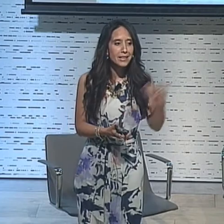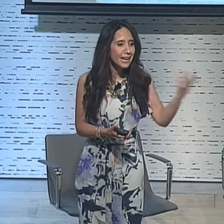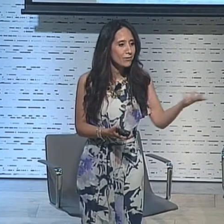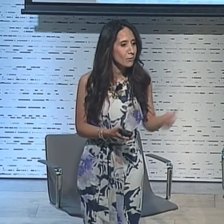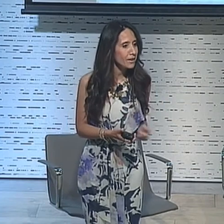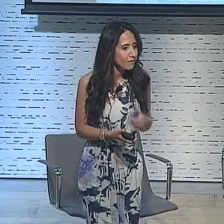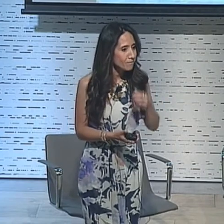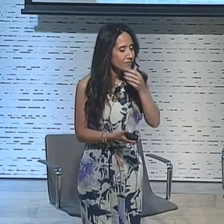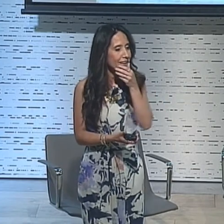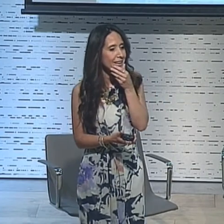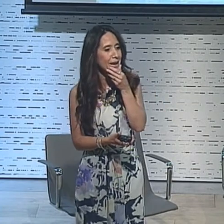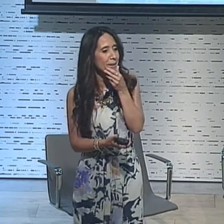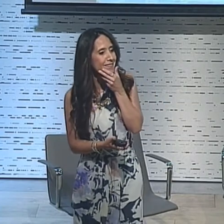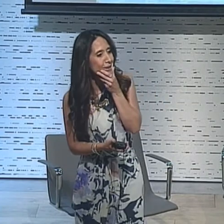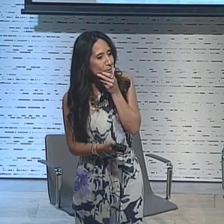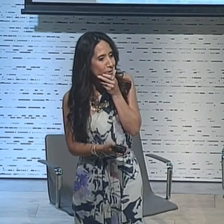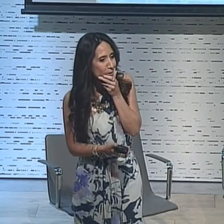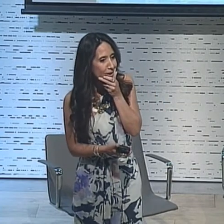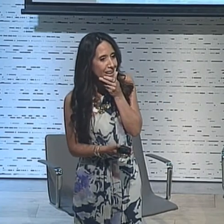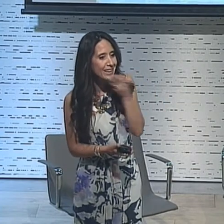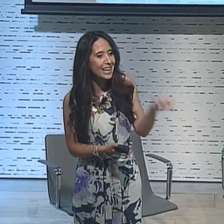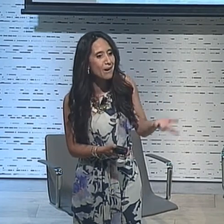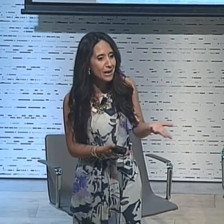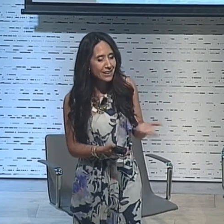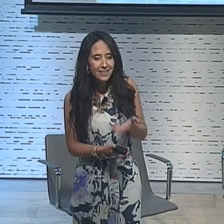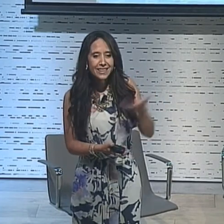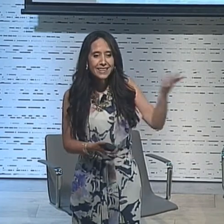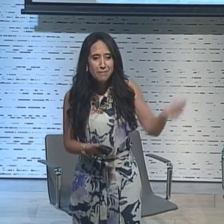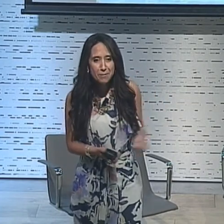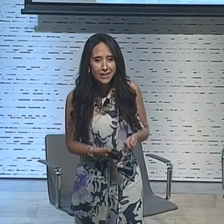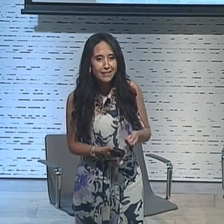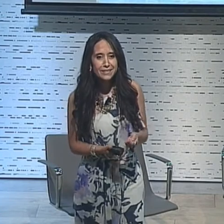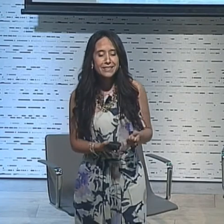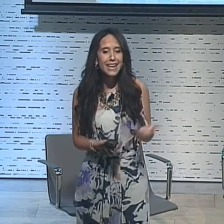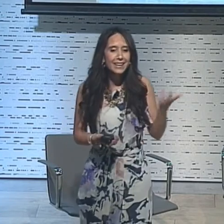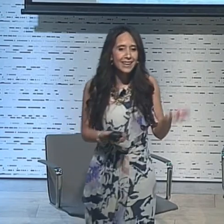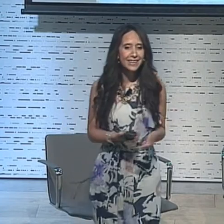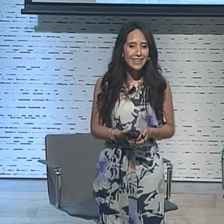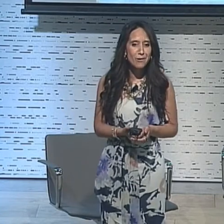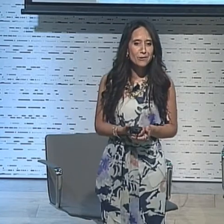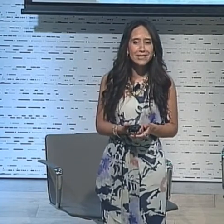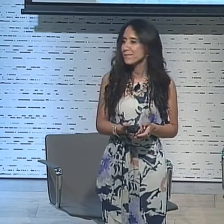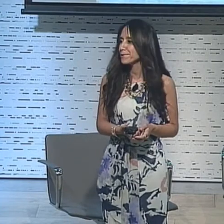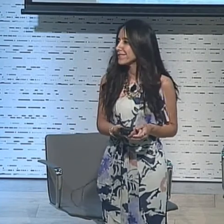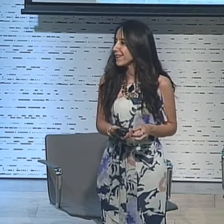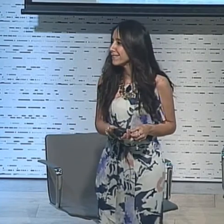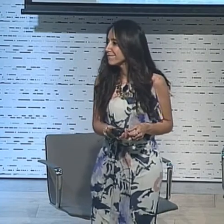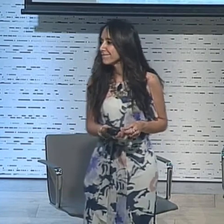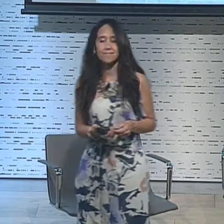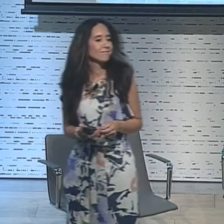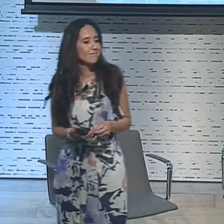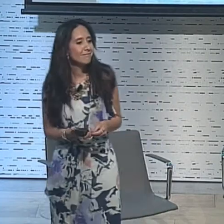de poesía? ¿Qué estuvieron? ¿Qué aprendieron cuando fueron al aula? ¿Quién me podría contestar qué conocen de